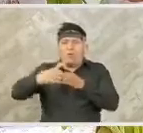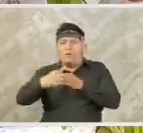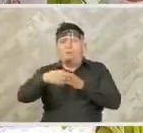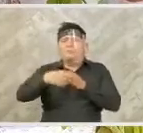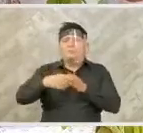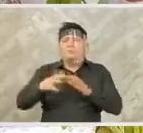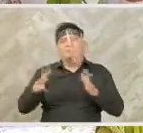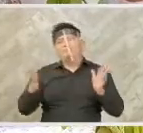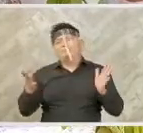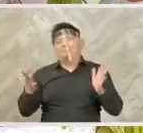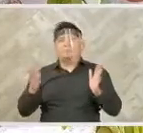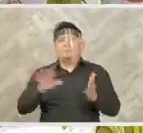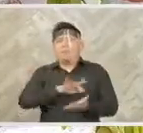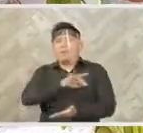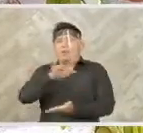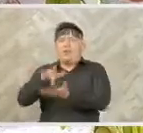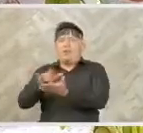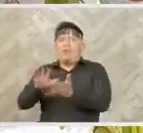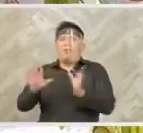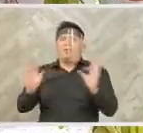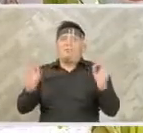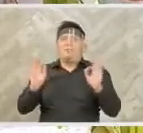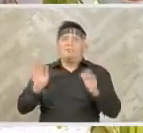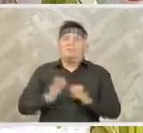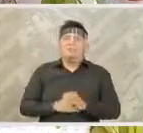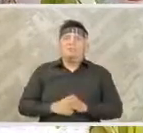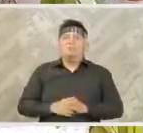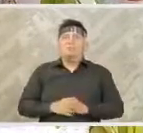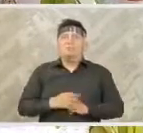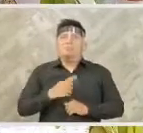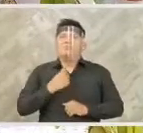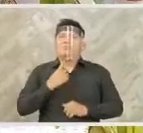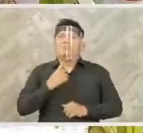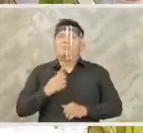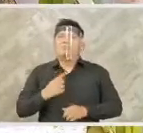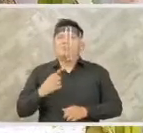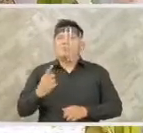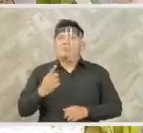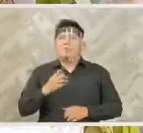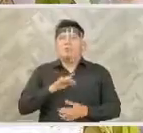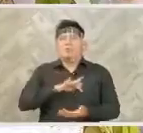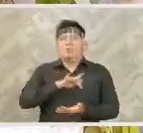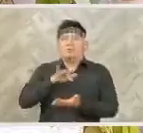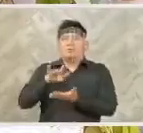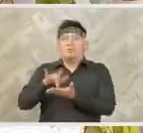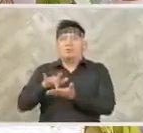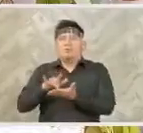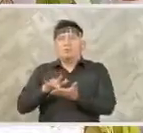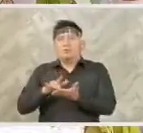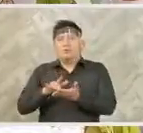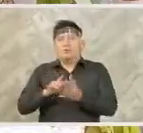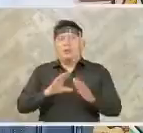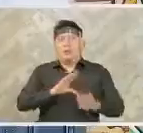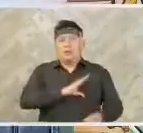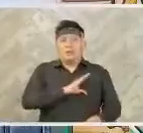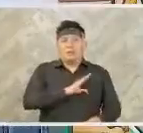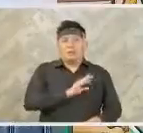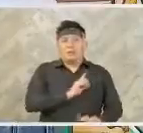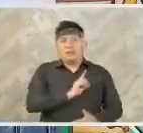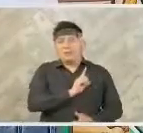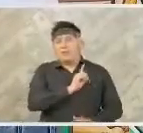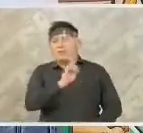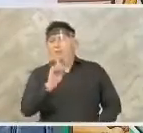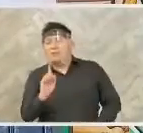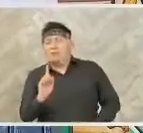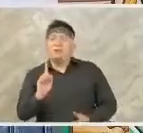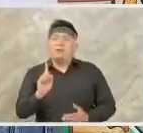Evaristo porque nadie llegaba allá. Así que, digamos, la primera aproximación de la alcaldía fue llevar ese comprador y hoy se siguen